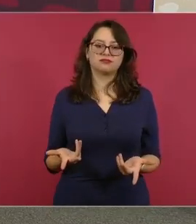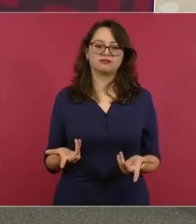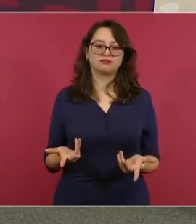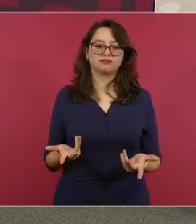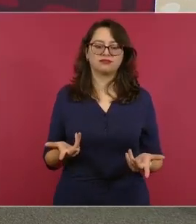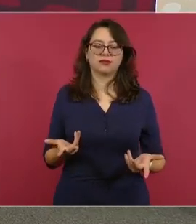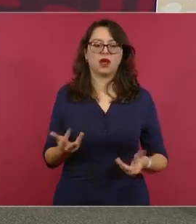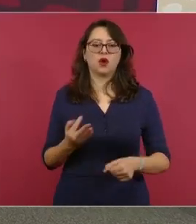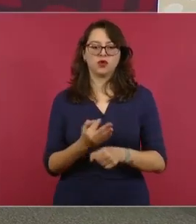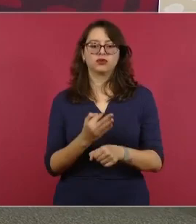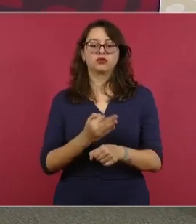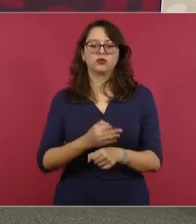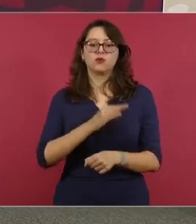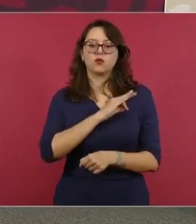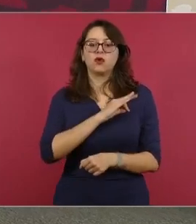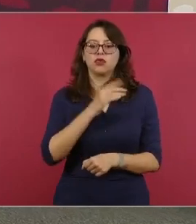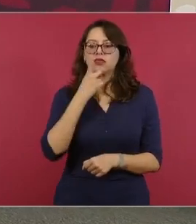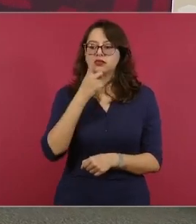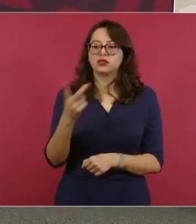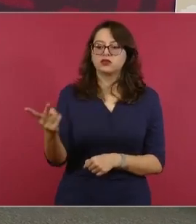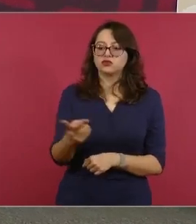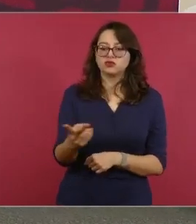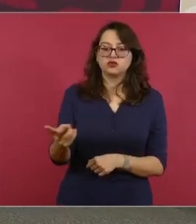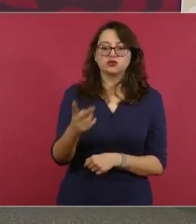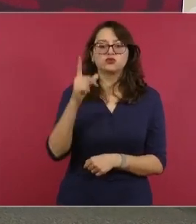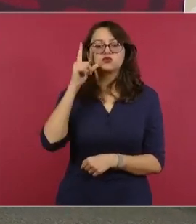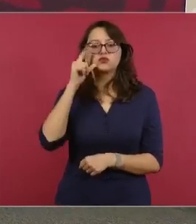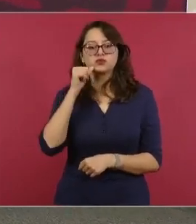hay excepciones.